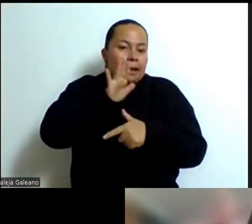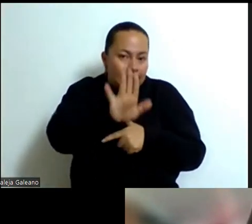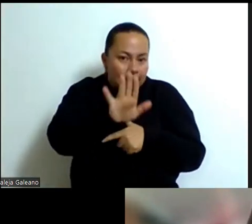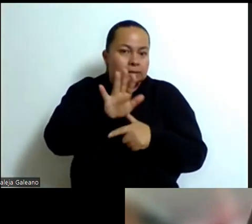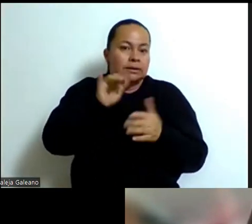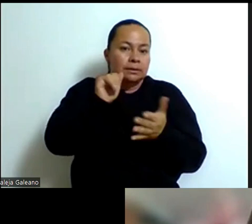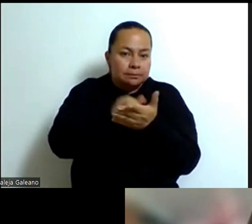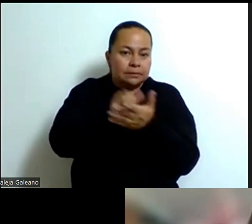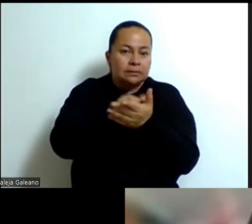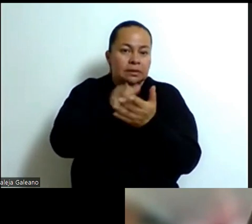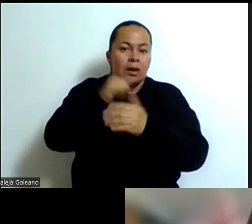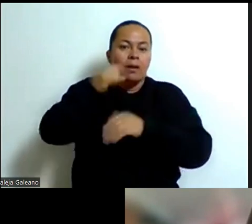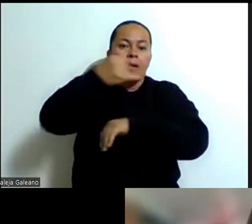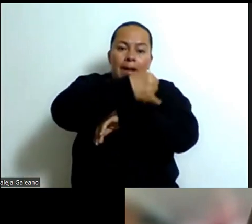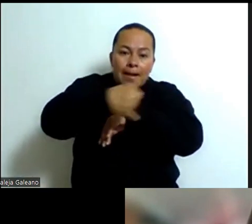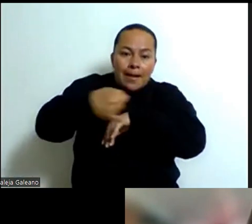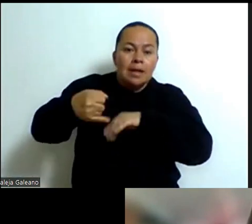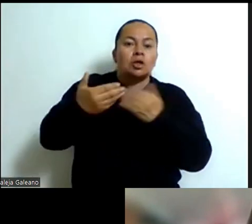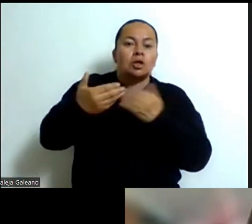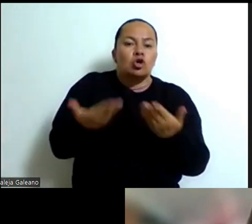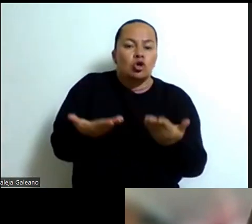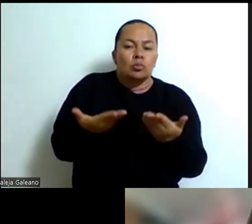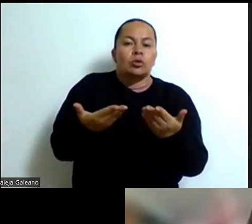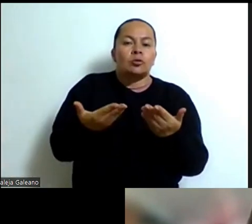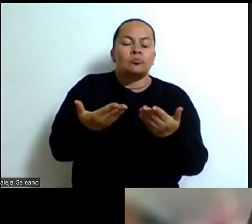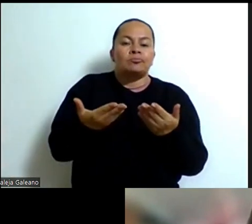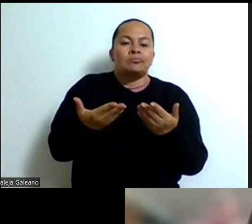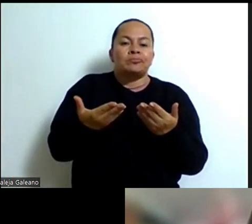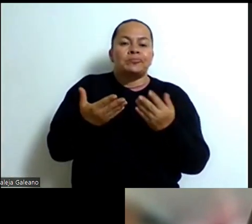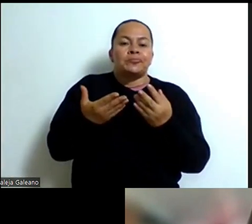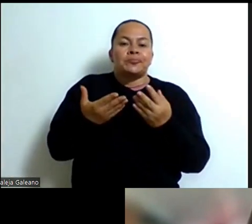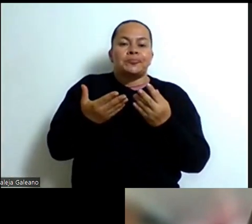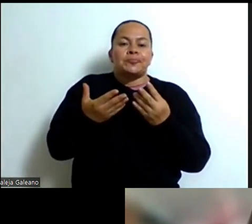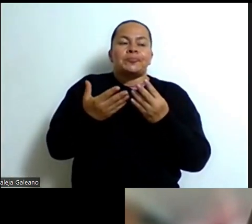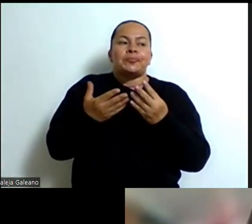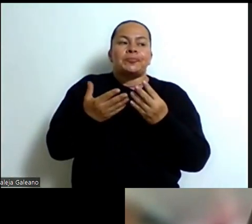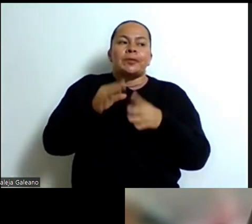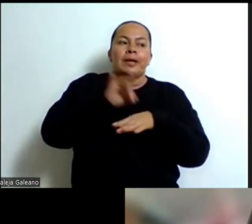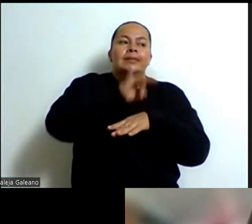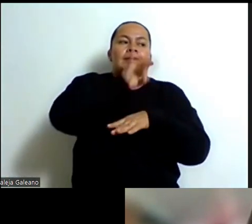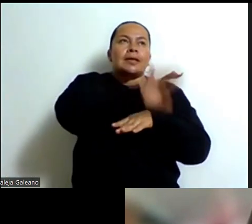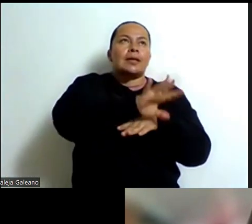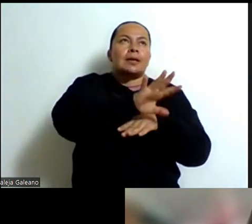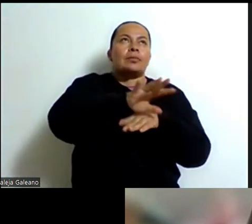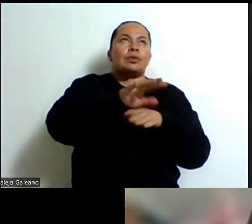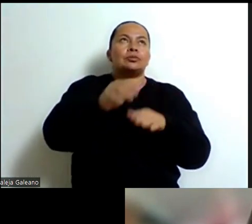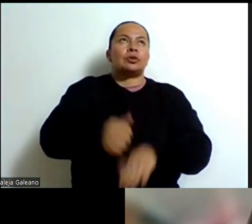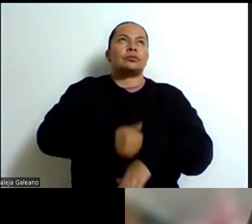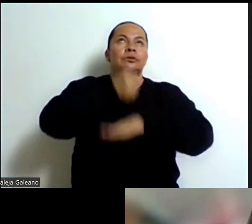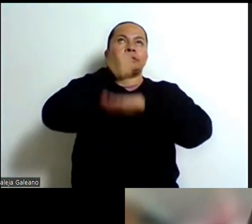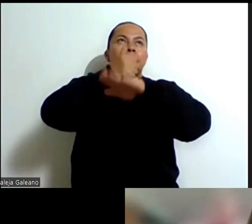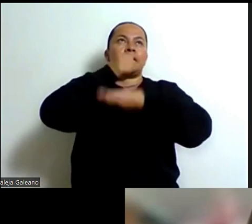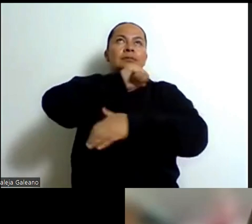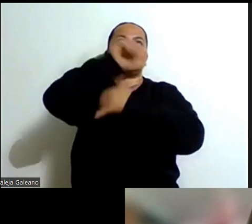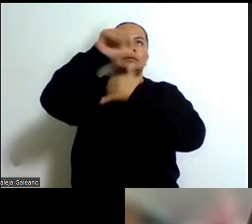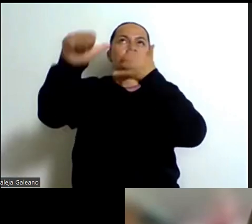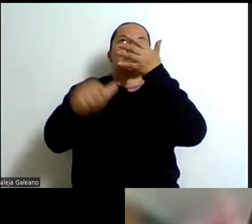líneas que de alguna manera logró dejar la la gerencia de discapacidad